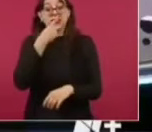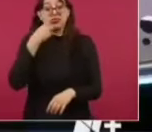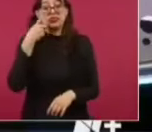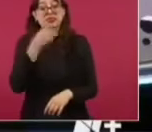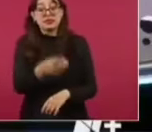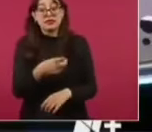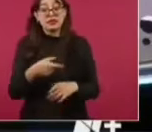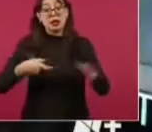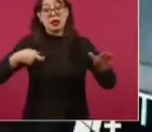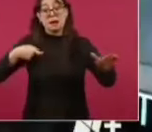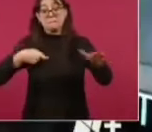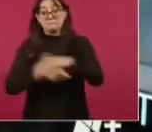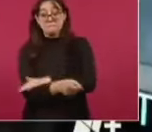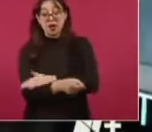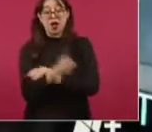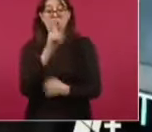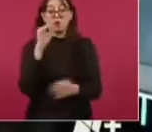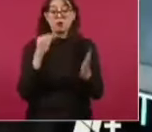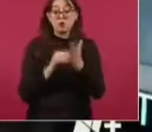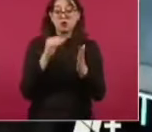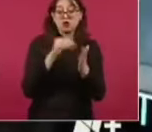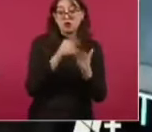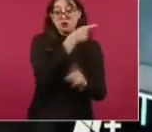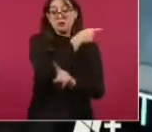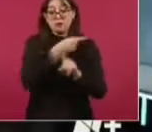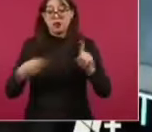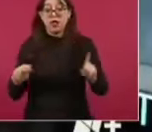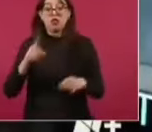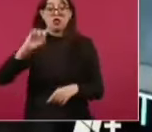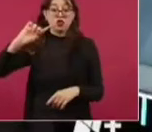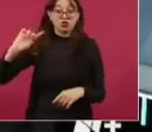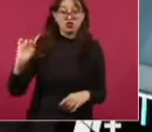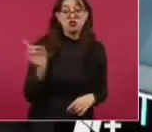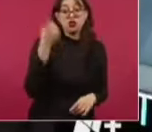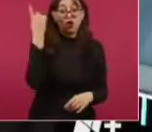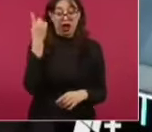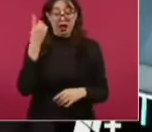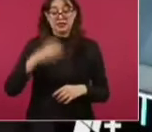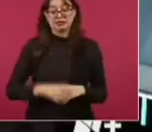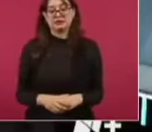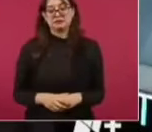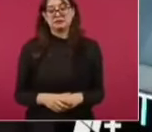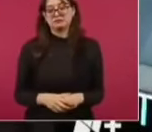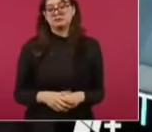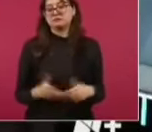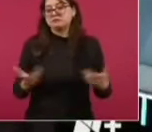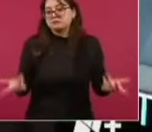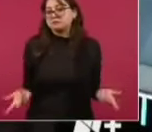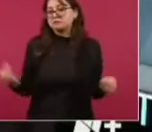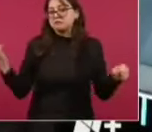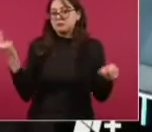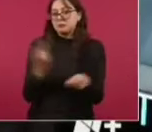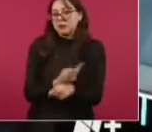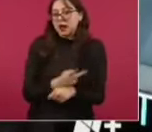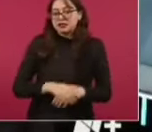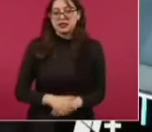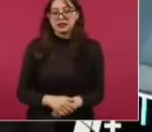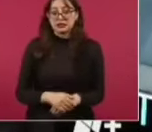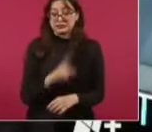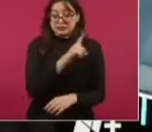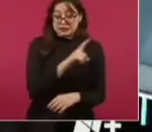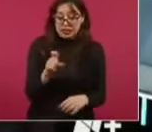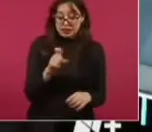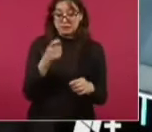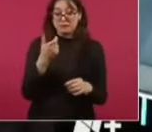de 100 dólares. Bueno, un millón de dólares son 10 mil fajos de